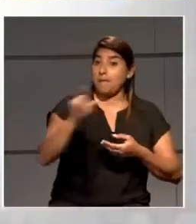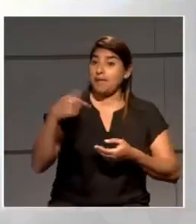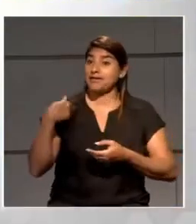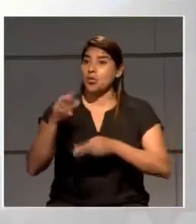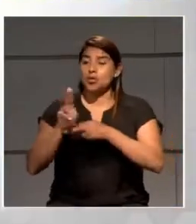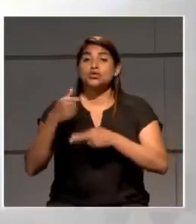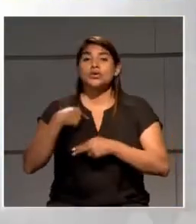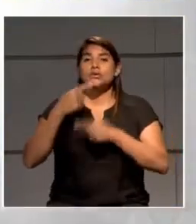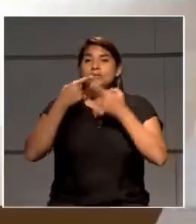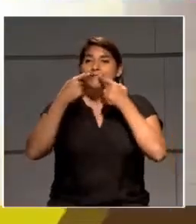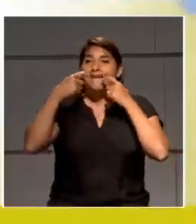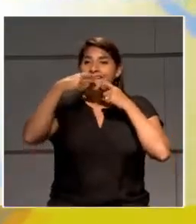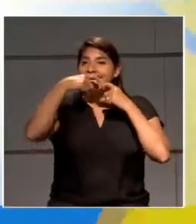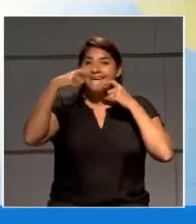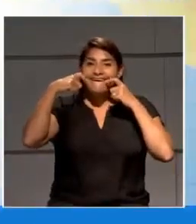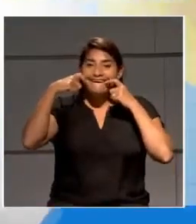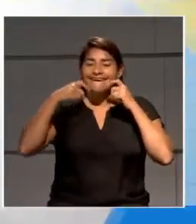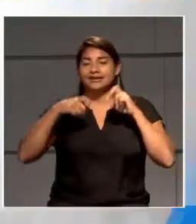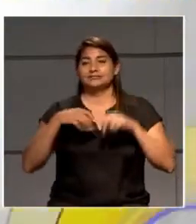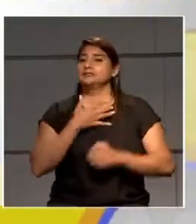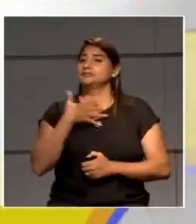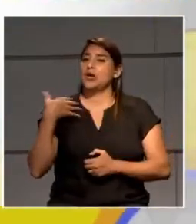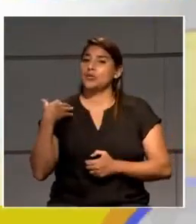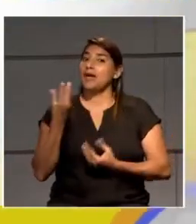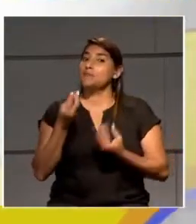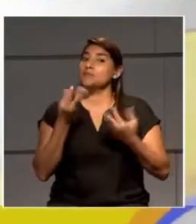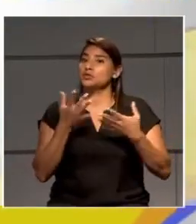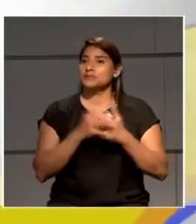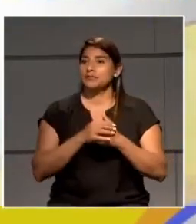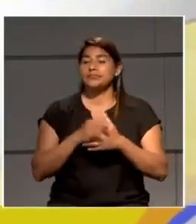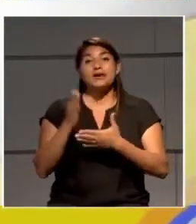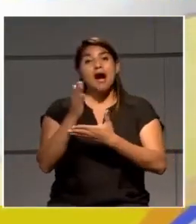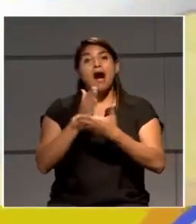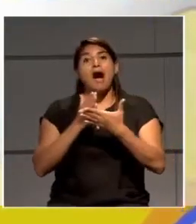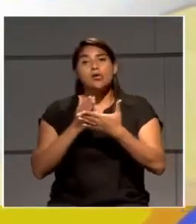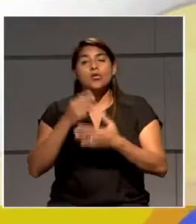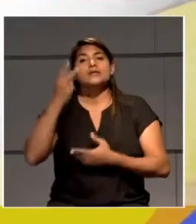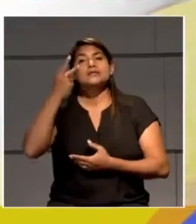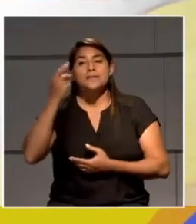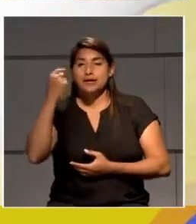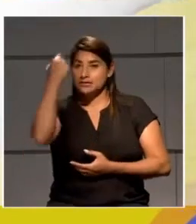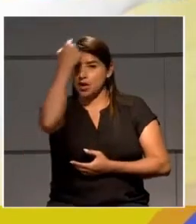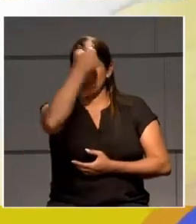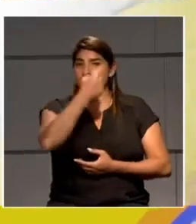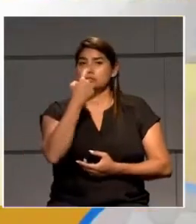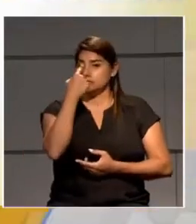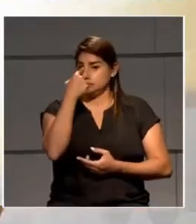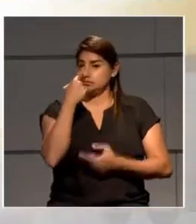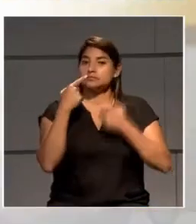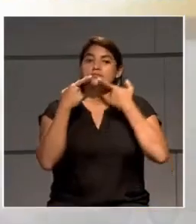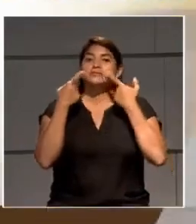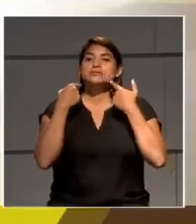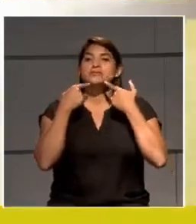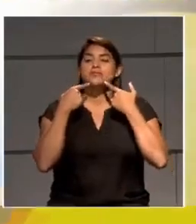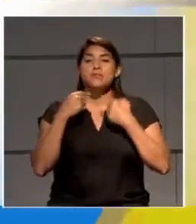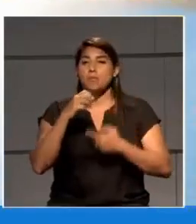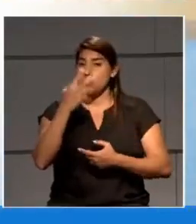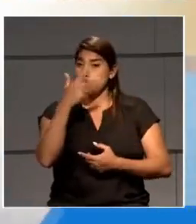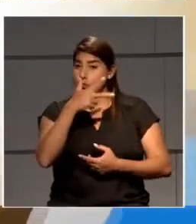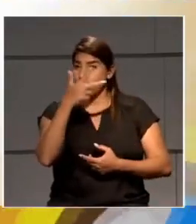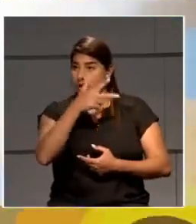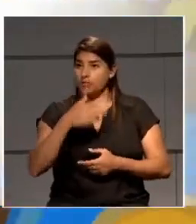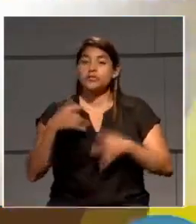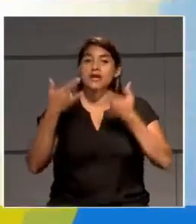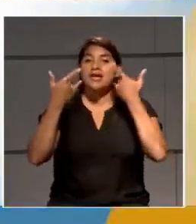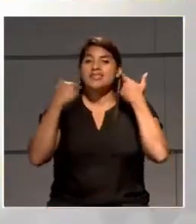Yo tengo una con dientes, así. ¿Te parece? Hay unas que son parecidas a uno y entonces he visto varias bromas que dicen, pero póngase la mascarilla,